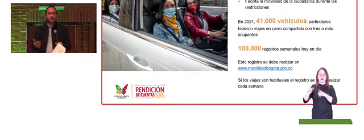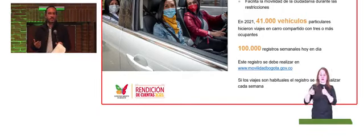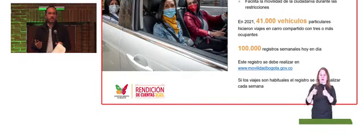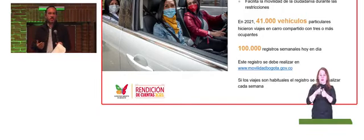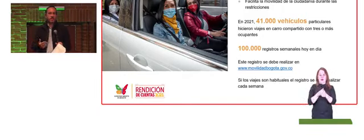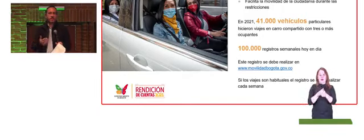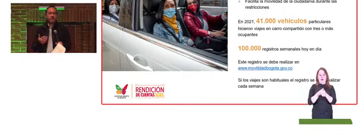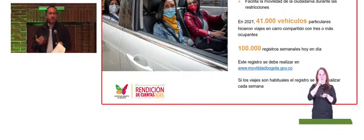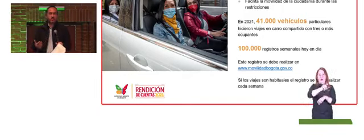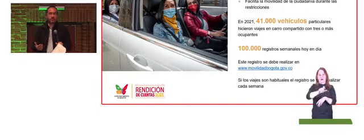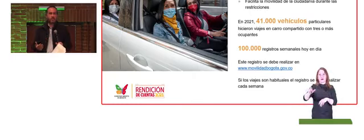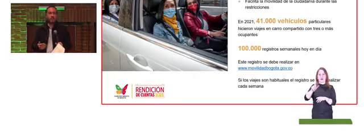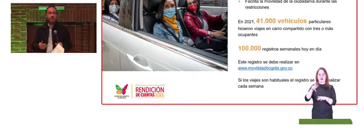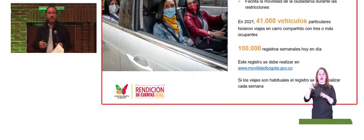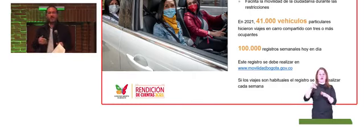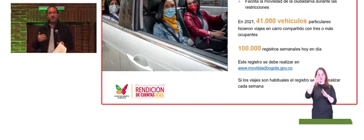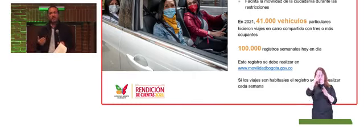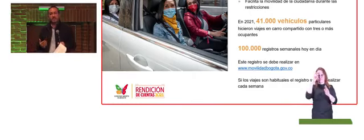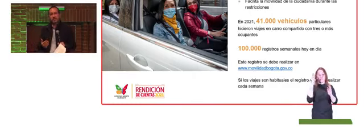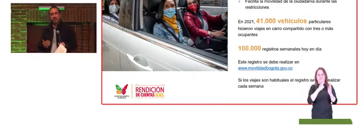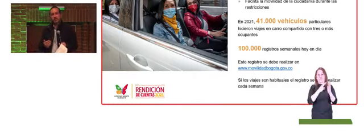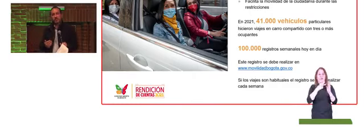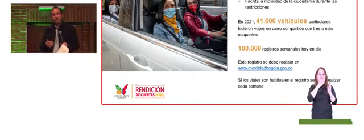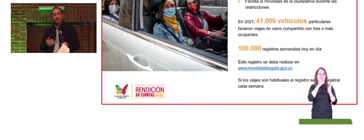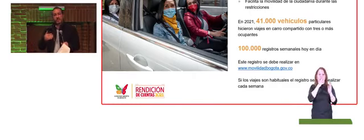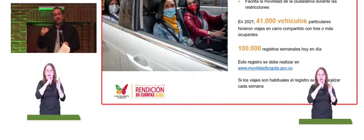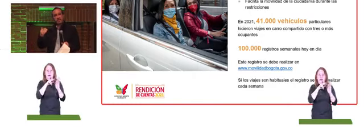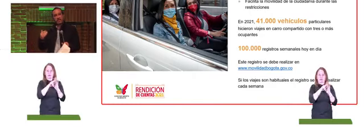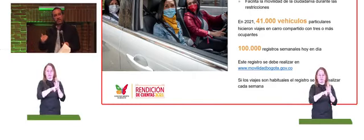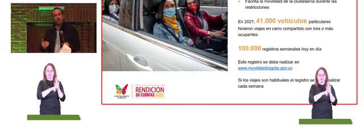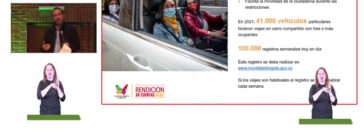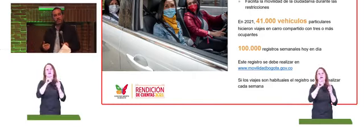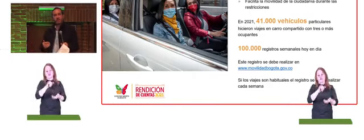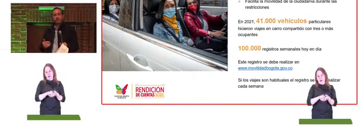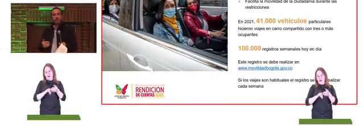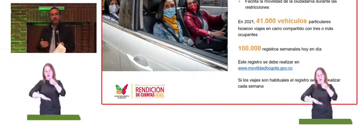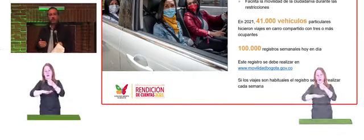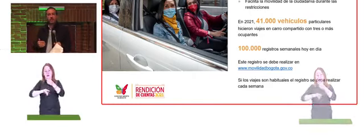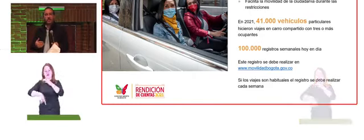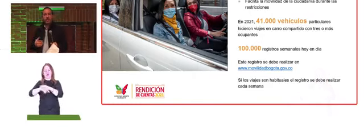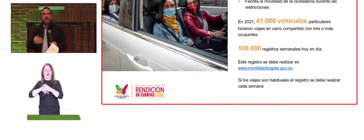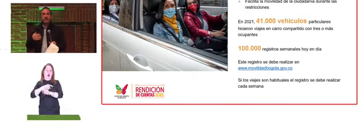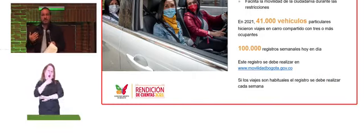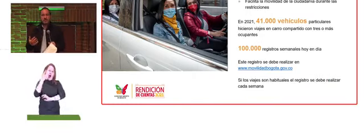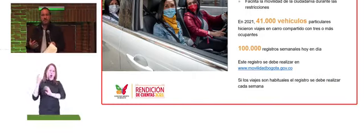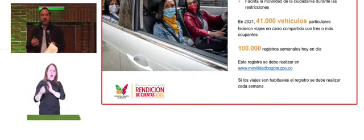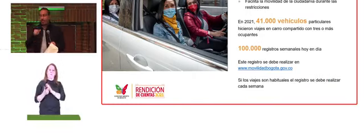que están infringiendo la norma. Y en ese sentido, pues tenemos las bases de datos completas con el fin de poder